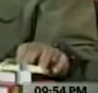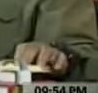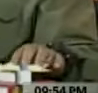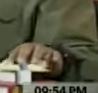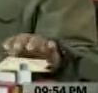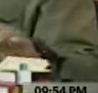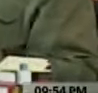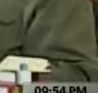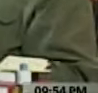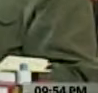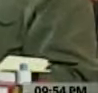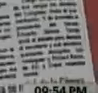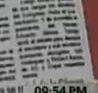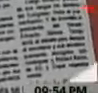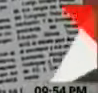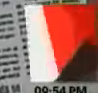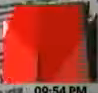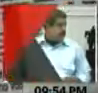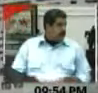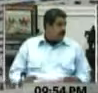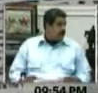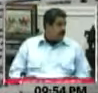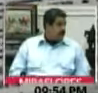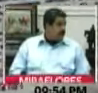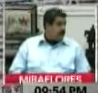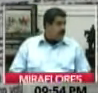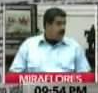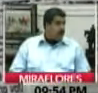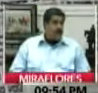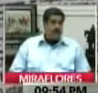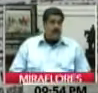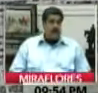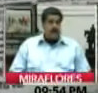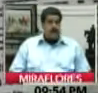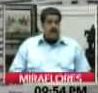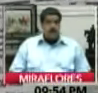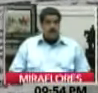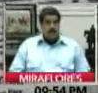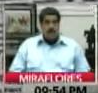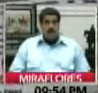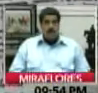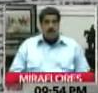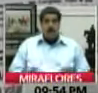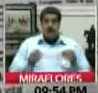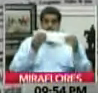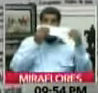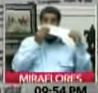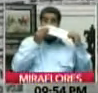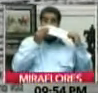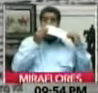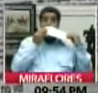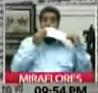Convergencia. Copé y el MAS eligieron presidente del Senado. La sangre no llegó al río.